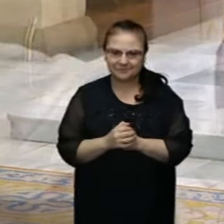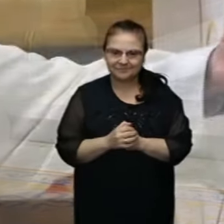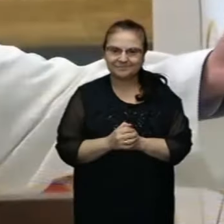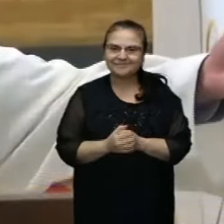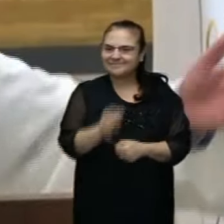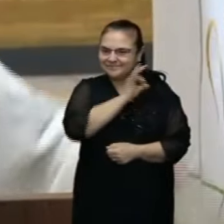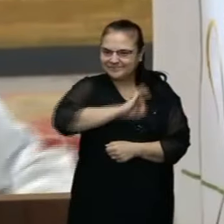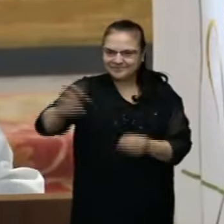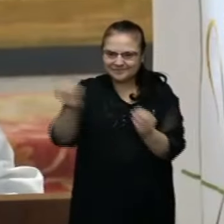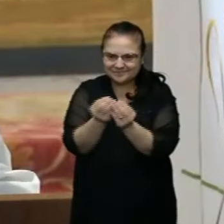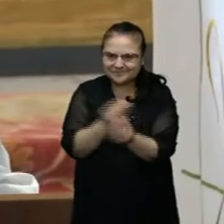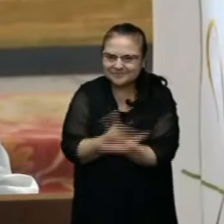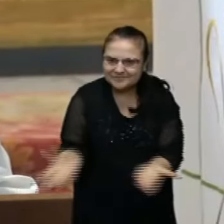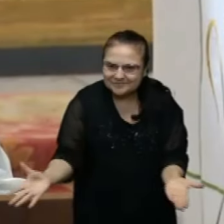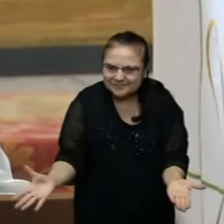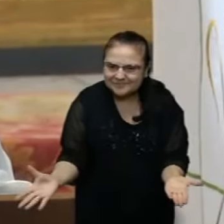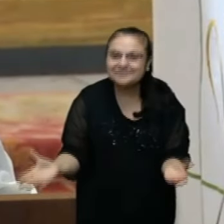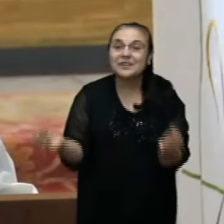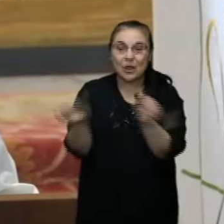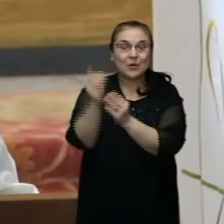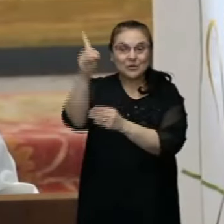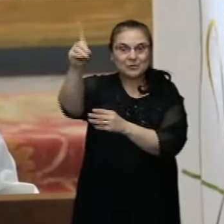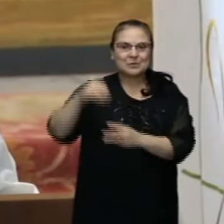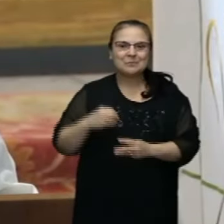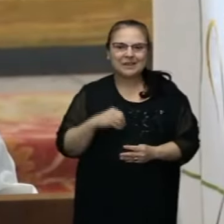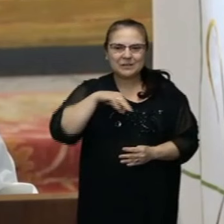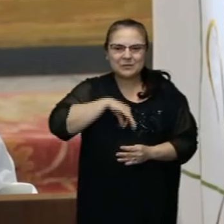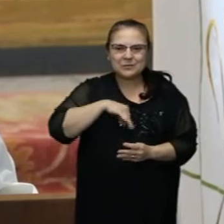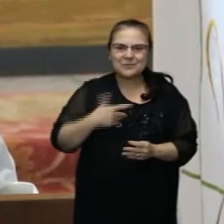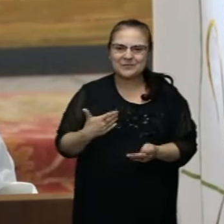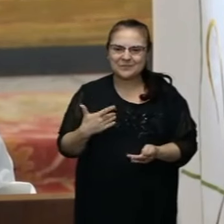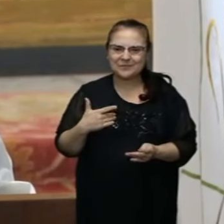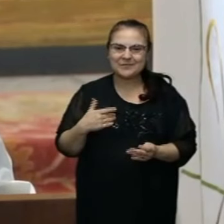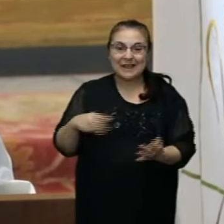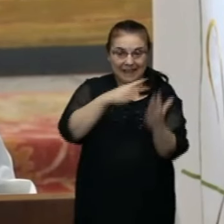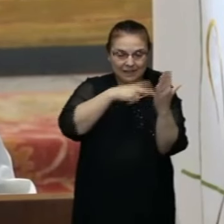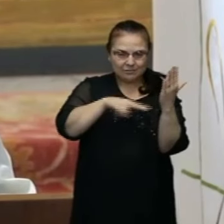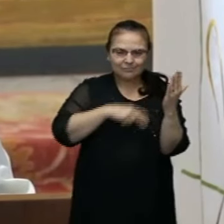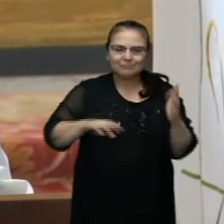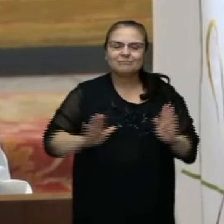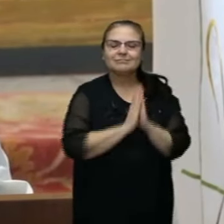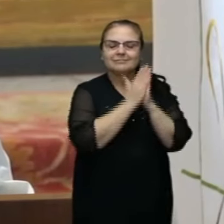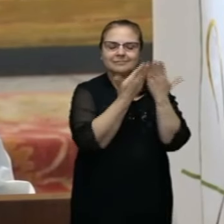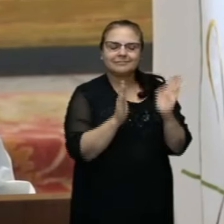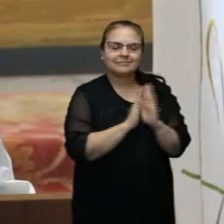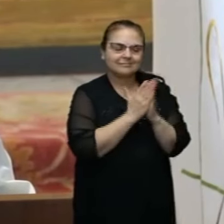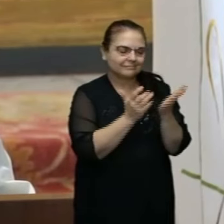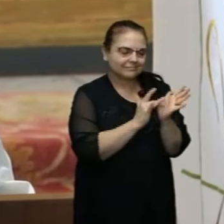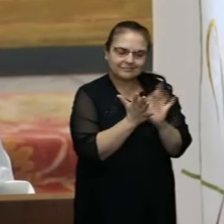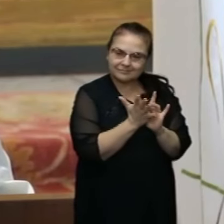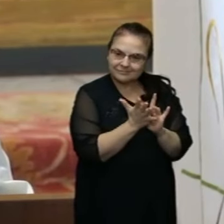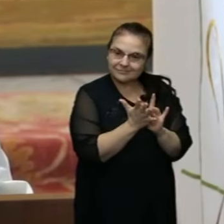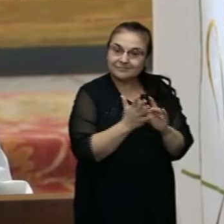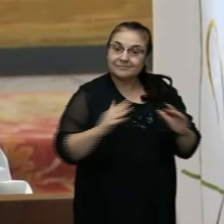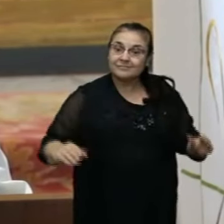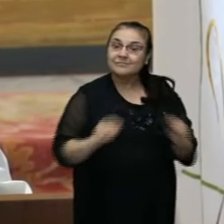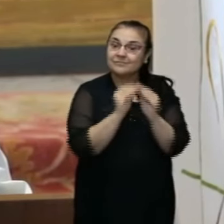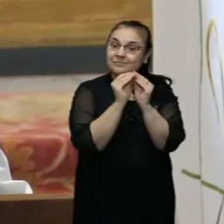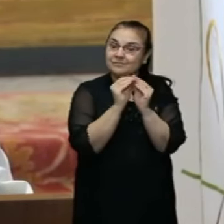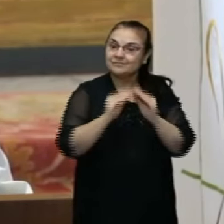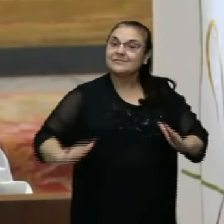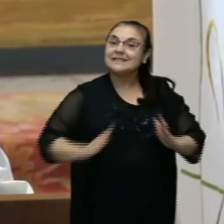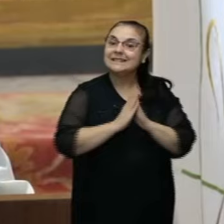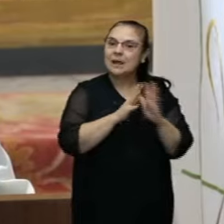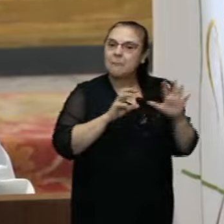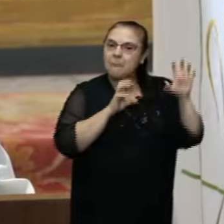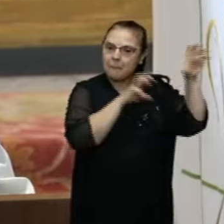El Señor esté con vosotros. Lectura del Santo Evangelio según